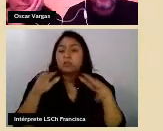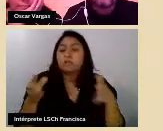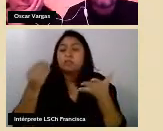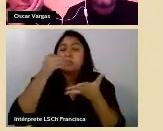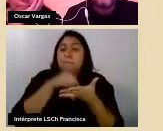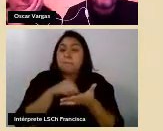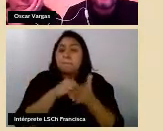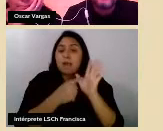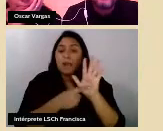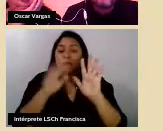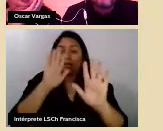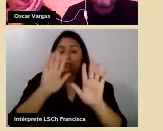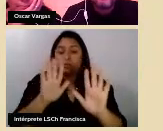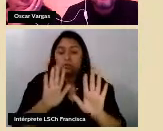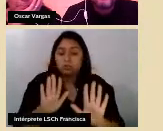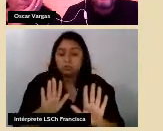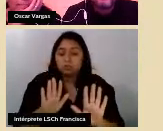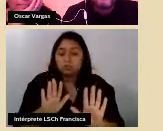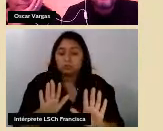muy bonita.